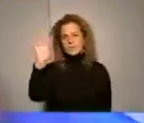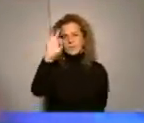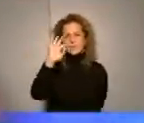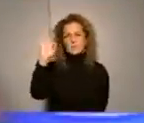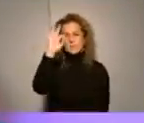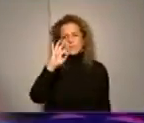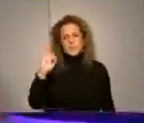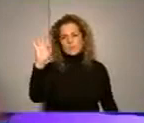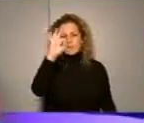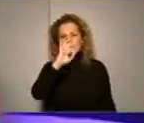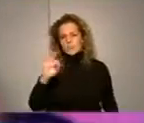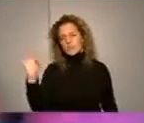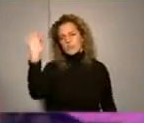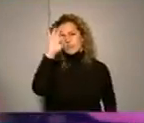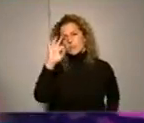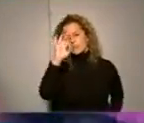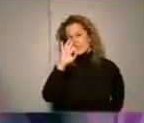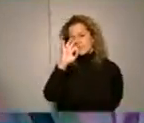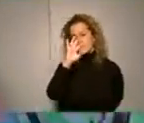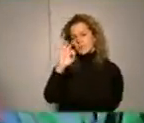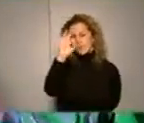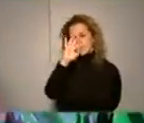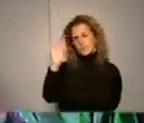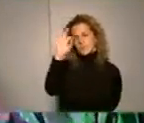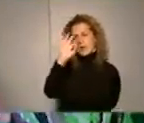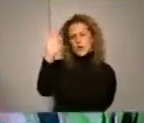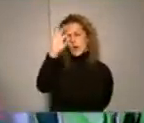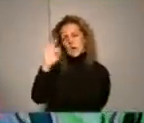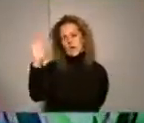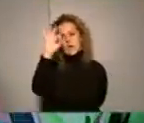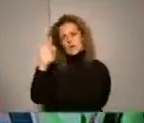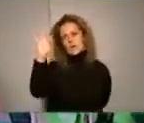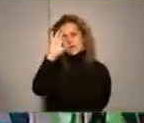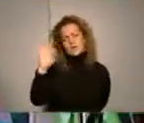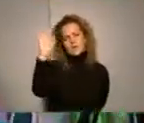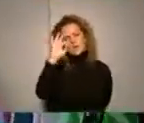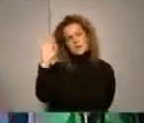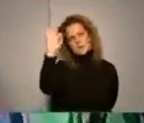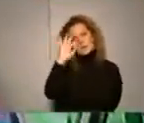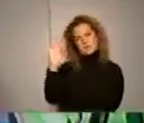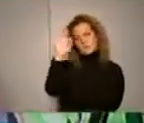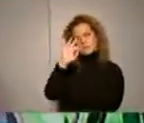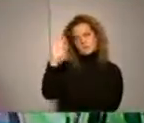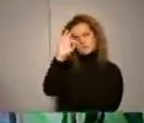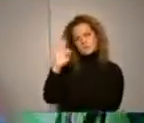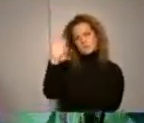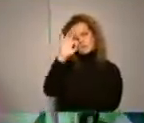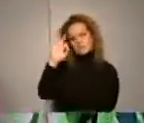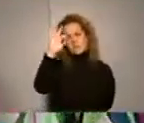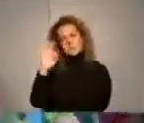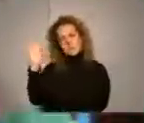con láser. Lo más preocupante es que si se cumple la profecía, no habrá más carnaval.